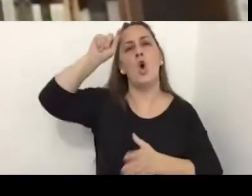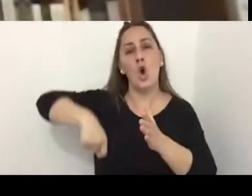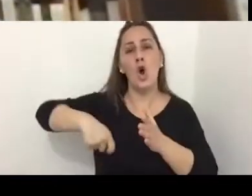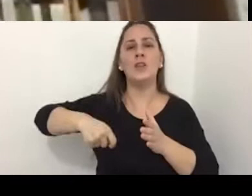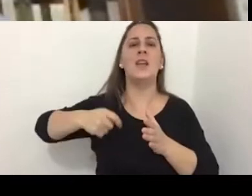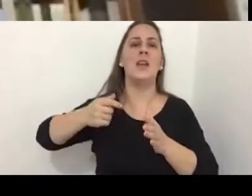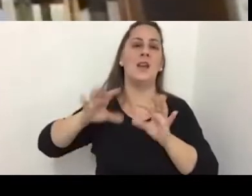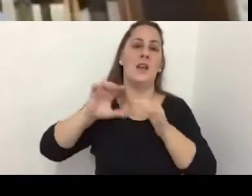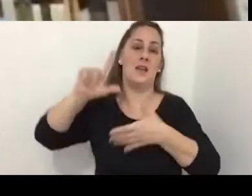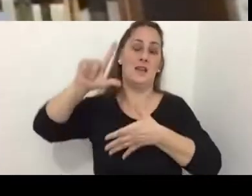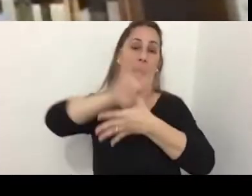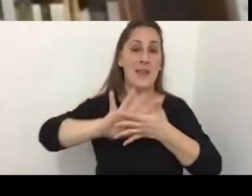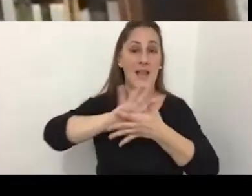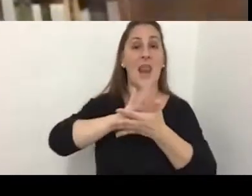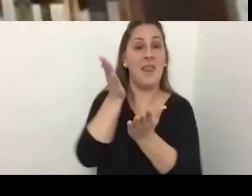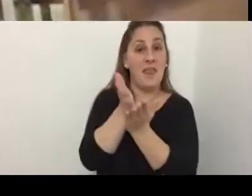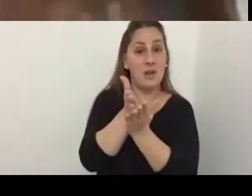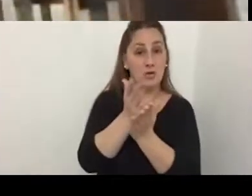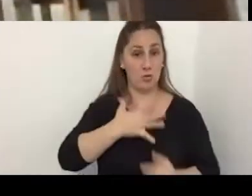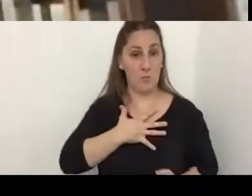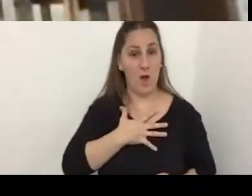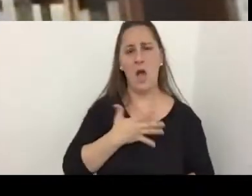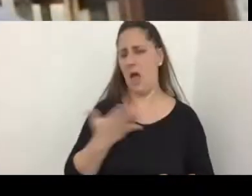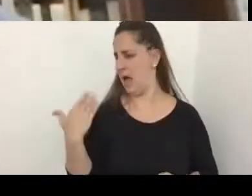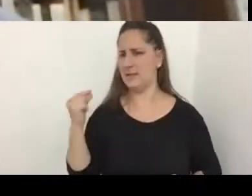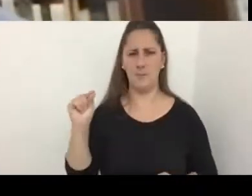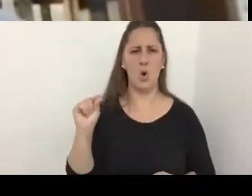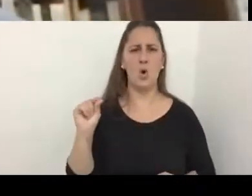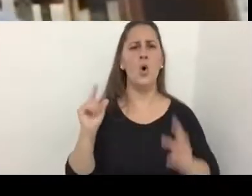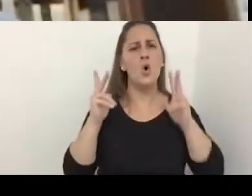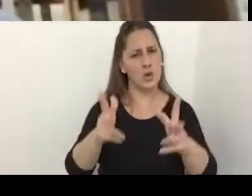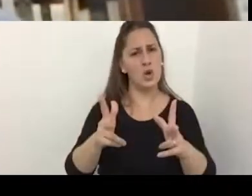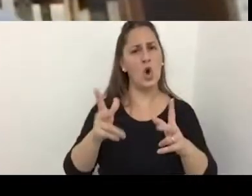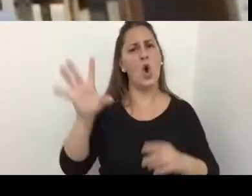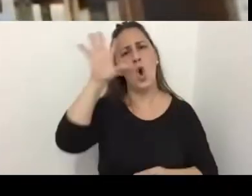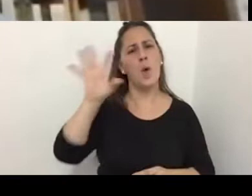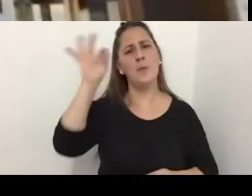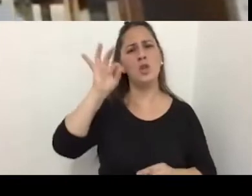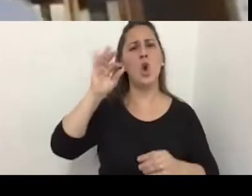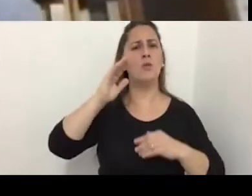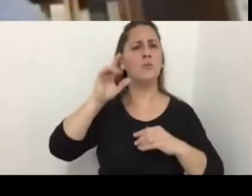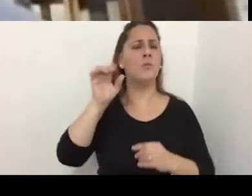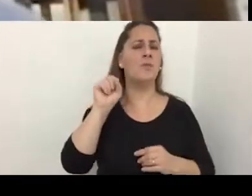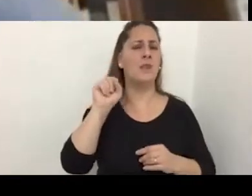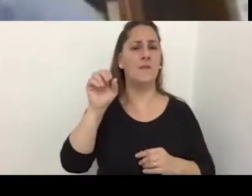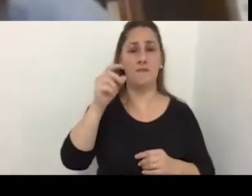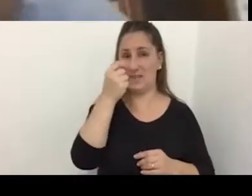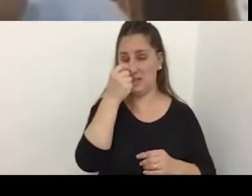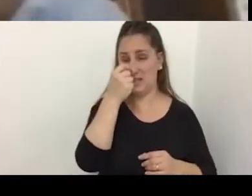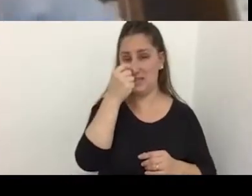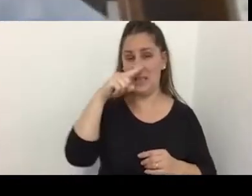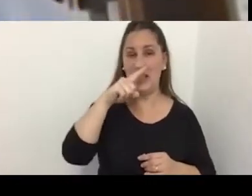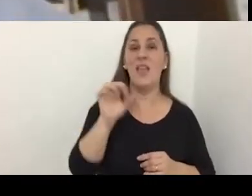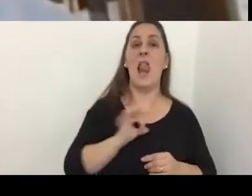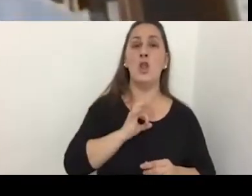Humanos, que ha señalado hace muy poquito, la opinión consultiva 27 del año 21, de este año,